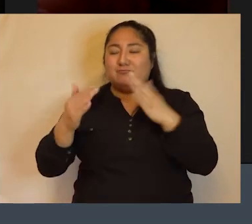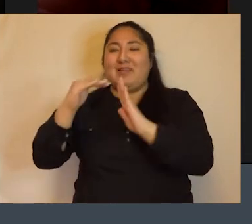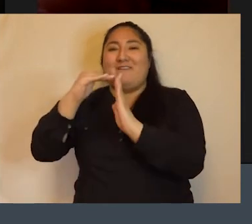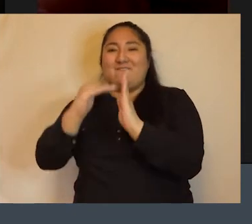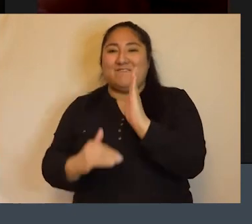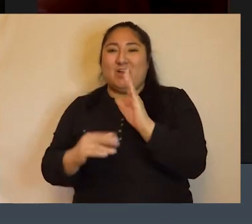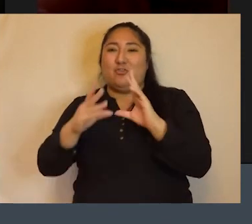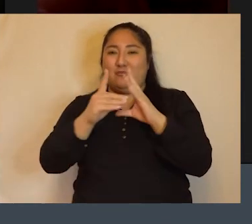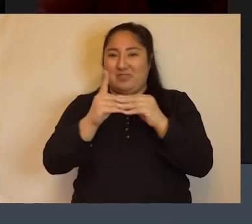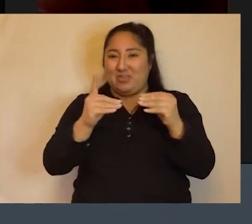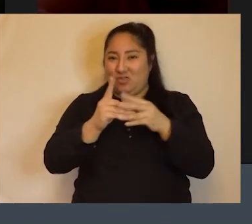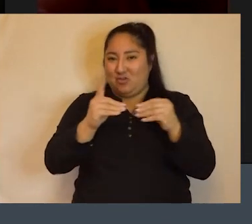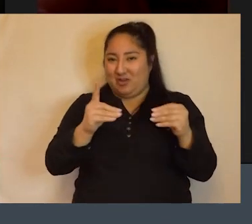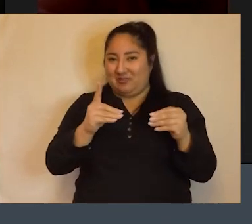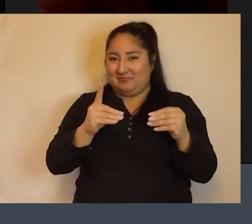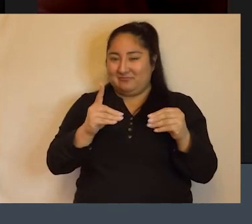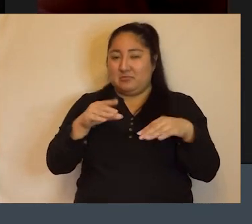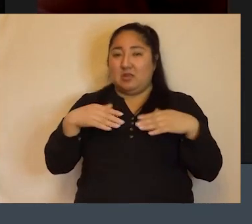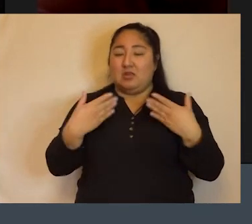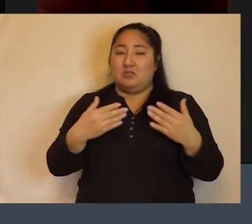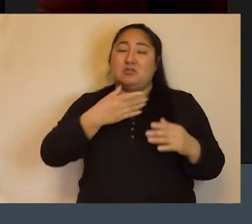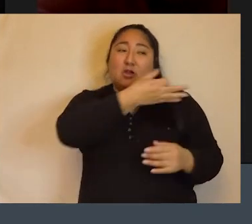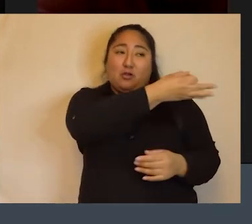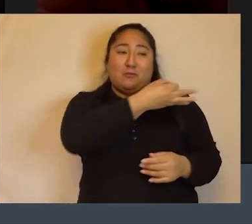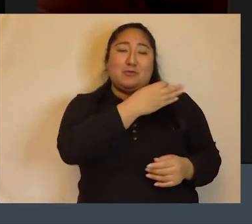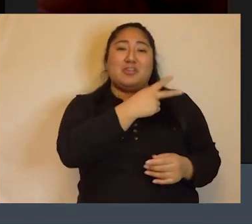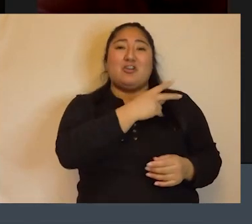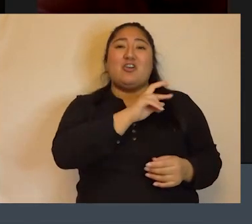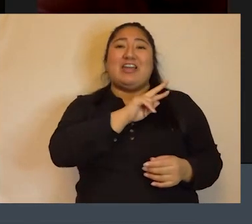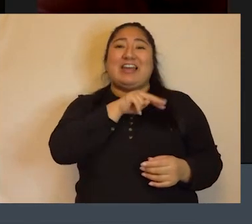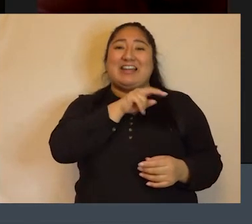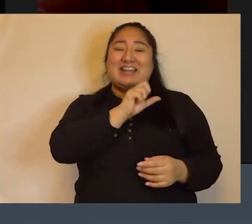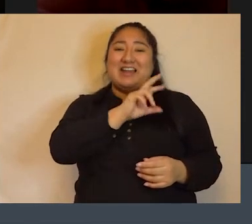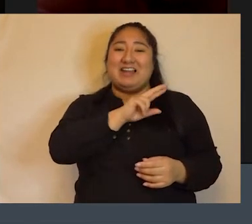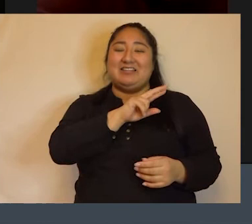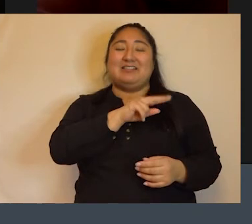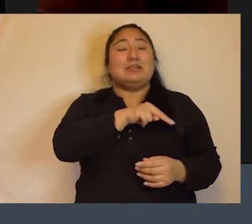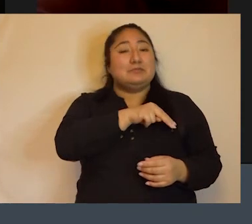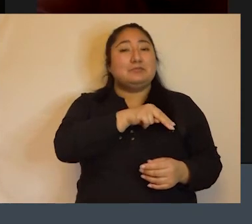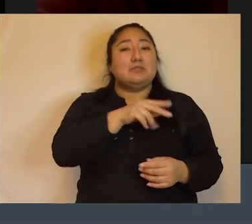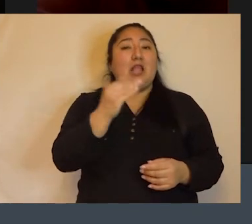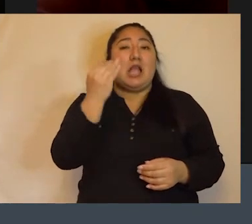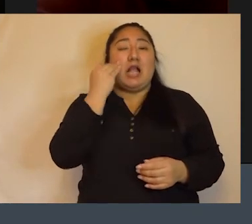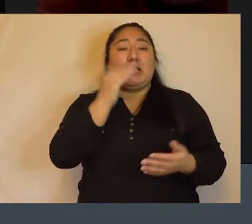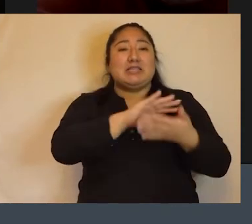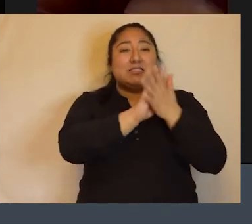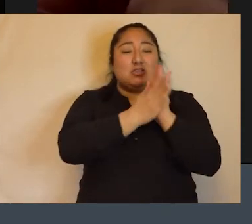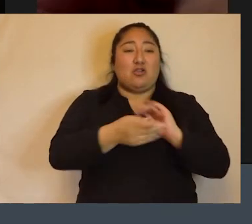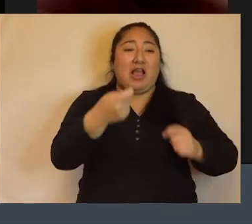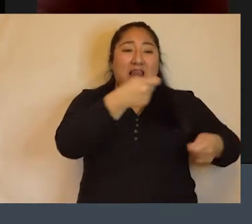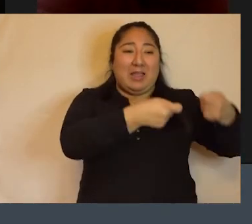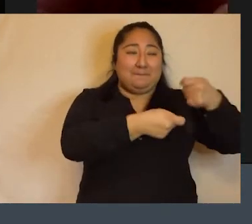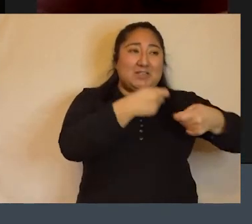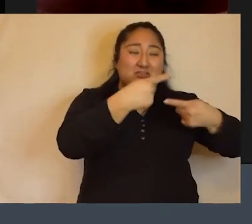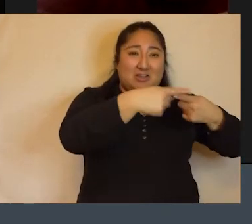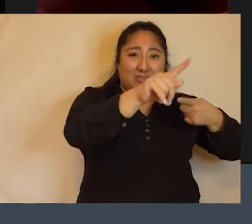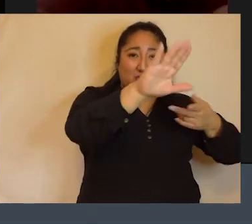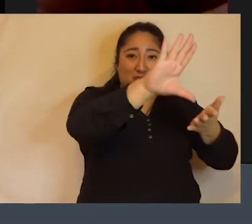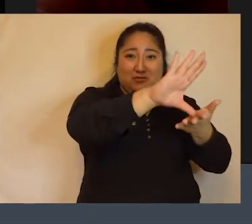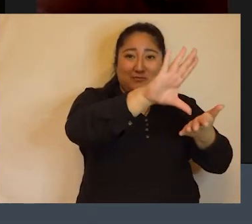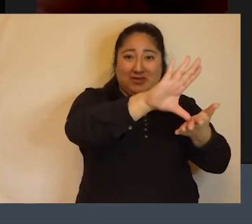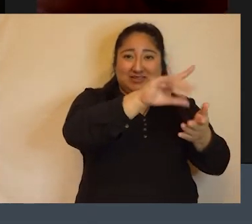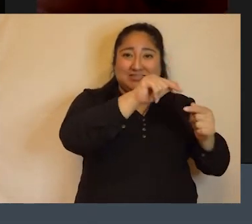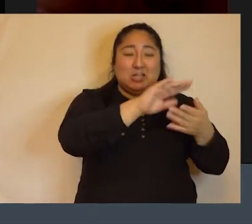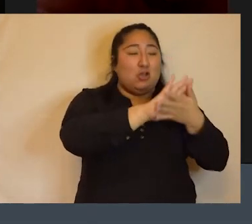fondos? Bajó el dólar, ¿ya? Y como dijo Hernán, más de la mitad de las inversiones están en el